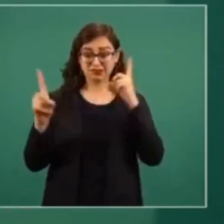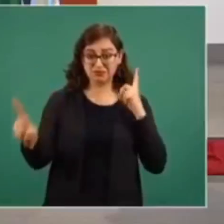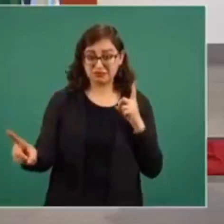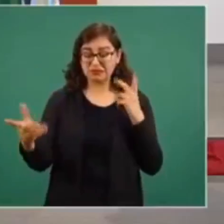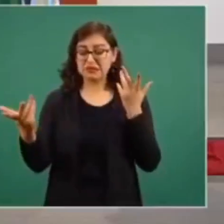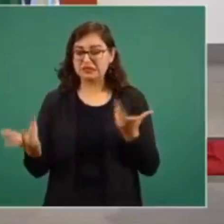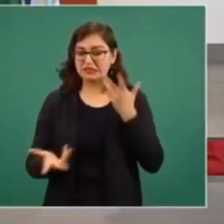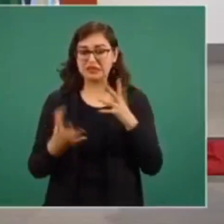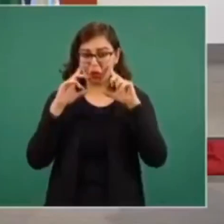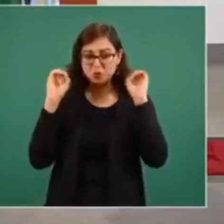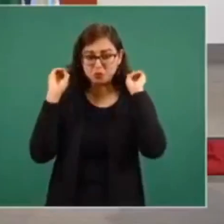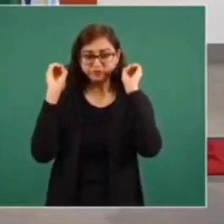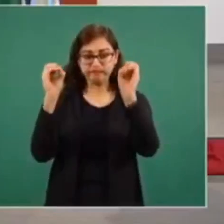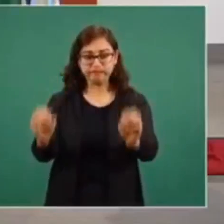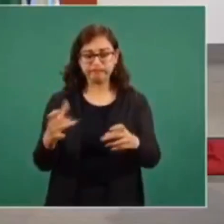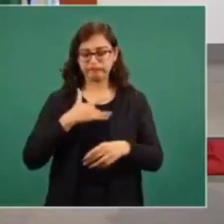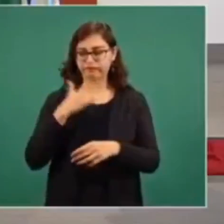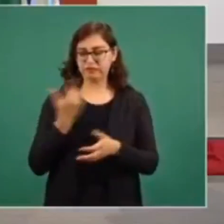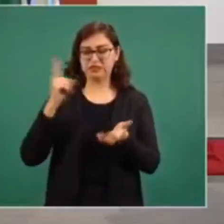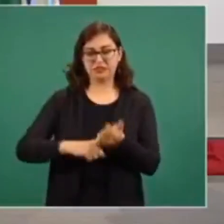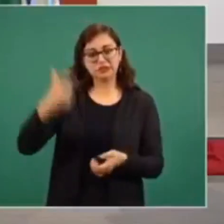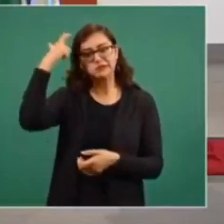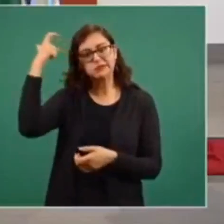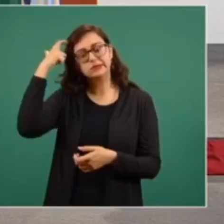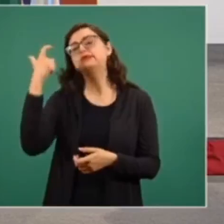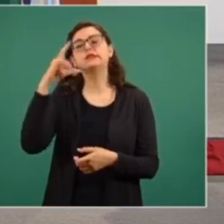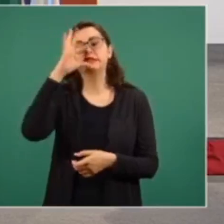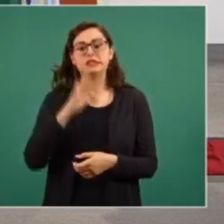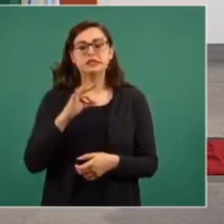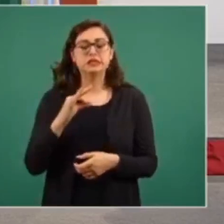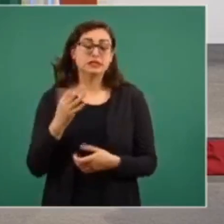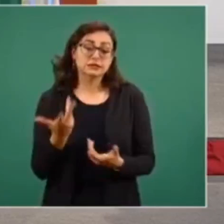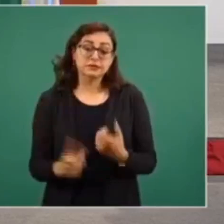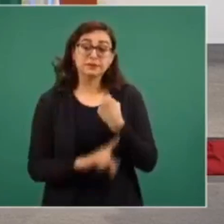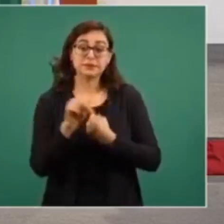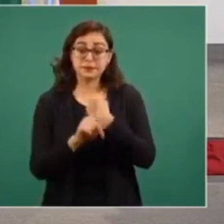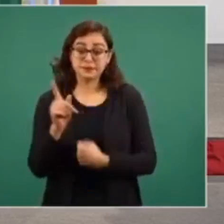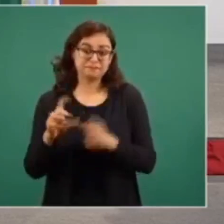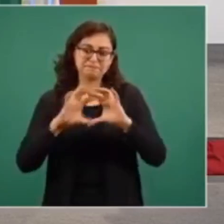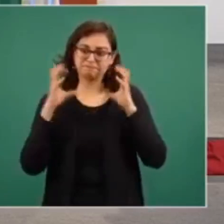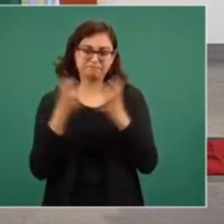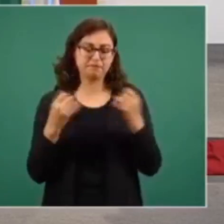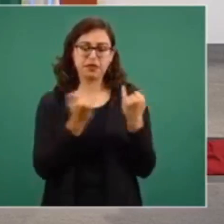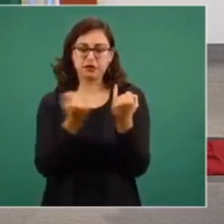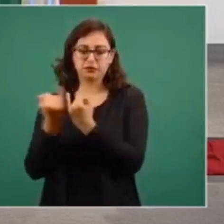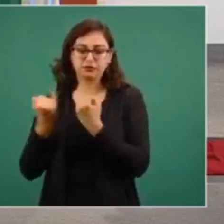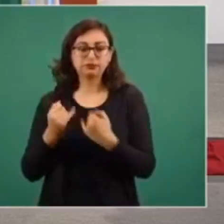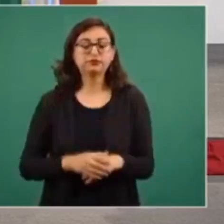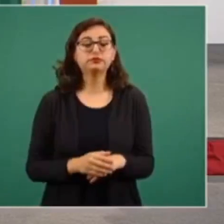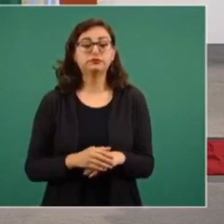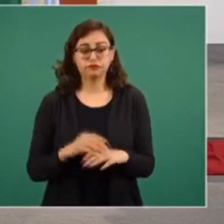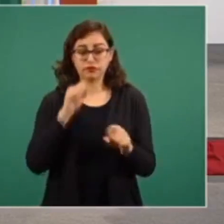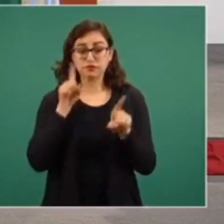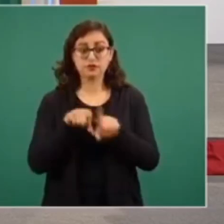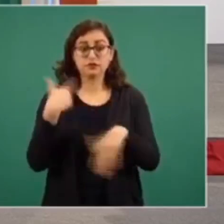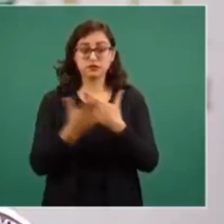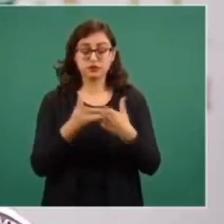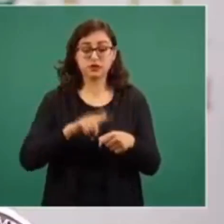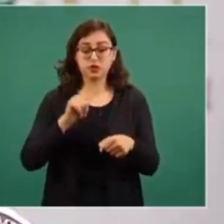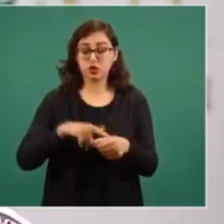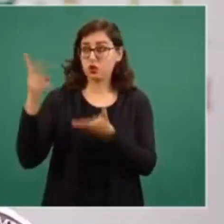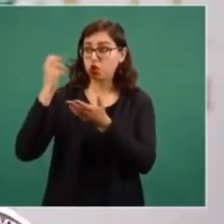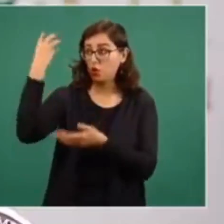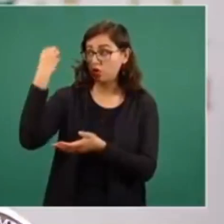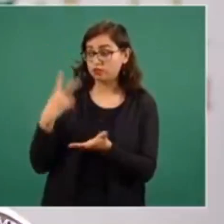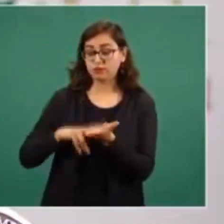tenido diversos efectos a nivel general en todo el mundo y obviamente en México. La vacunación en semáforo verde y